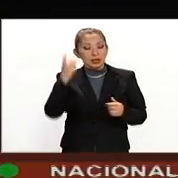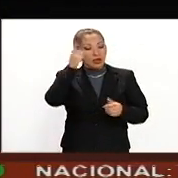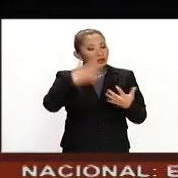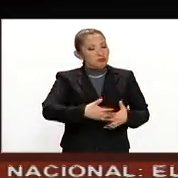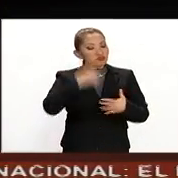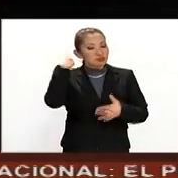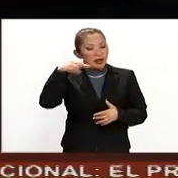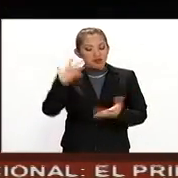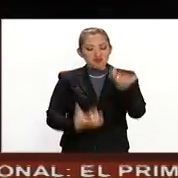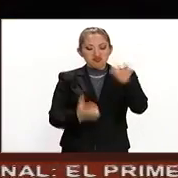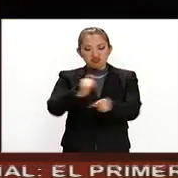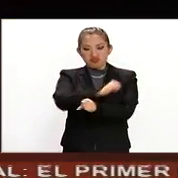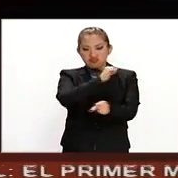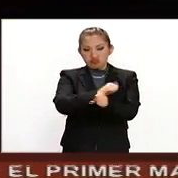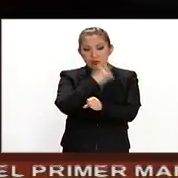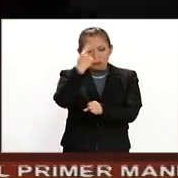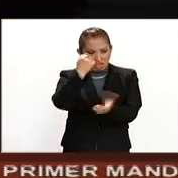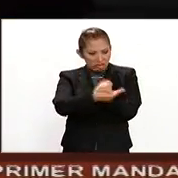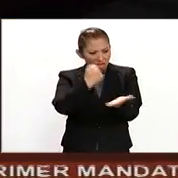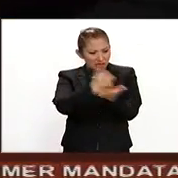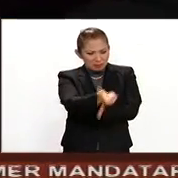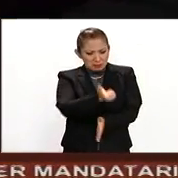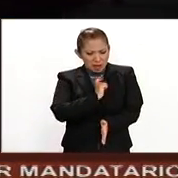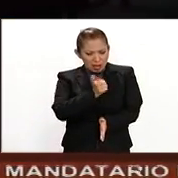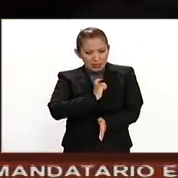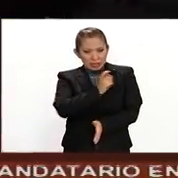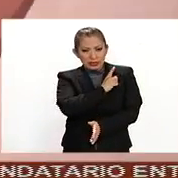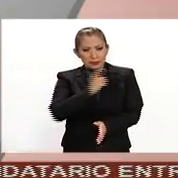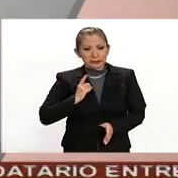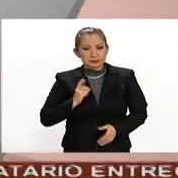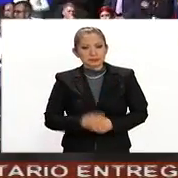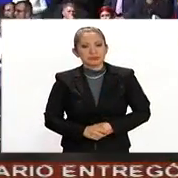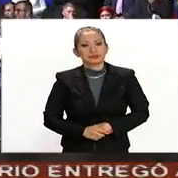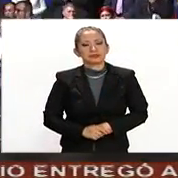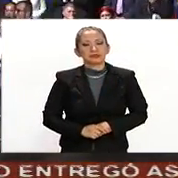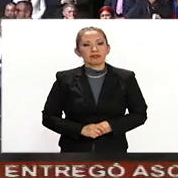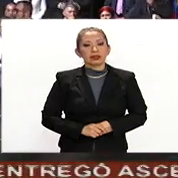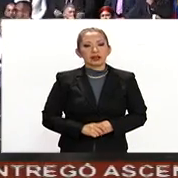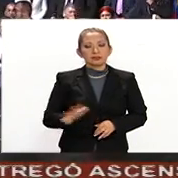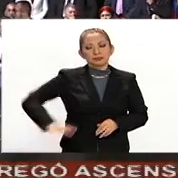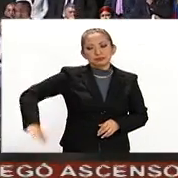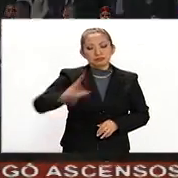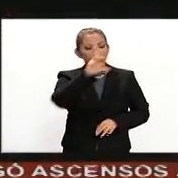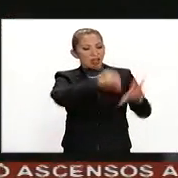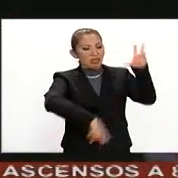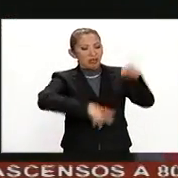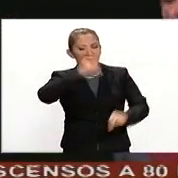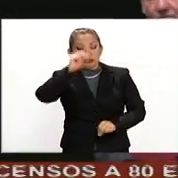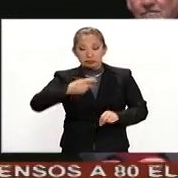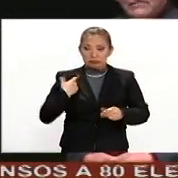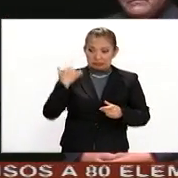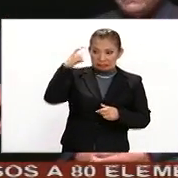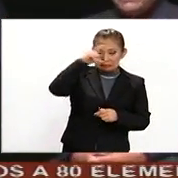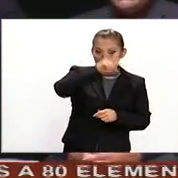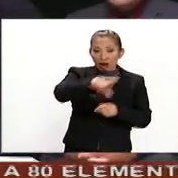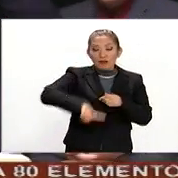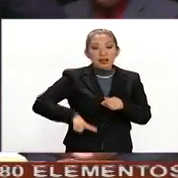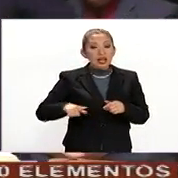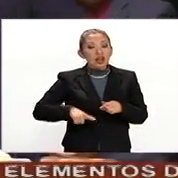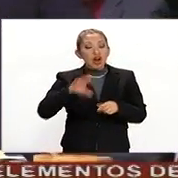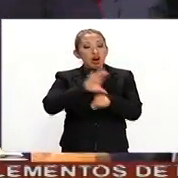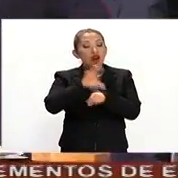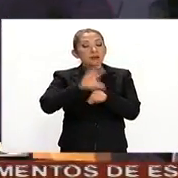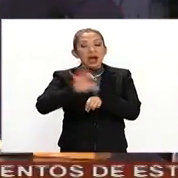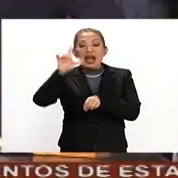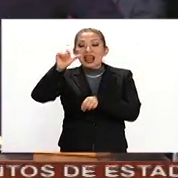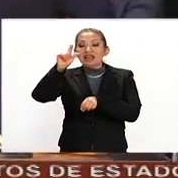de Veracruz queman un vehículo para exigir el pago de adeudos. En medio de oposición y polémica, el gobierno de Colombia y las